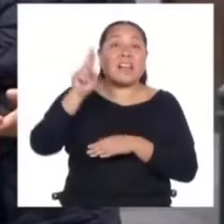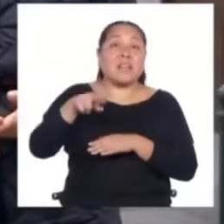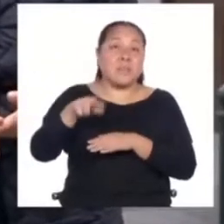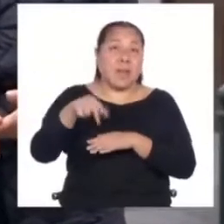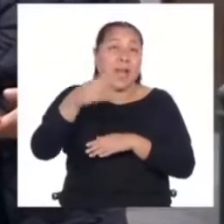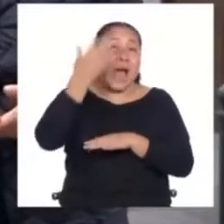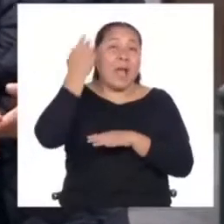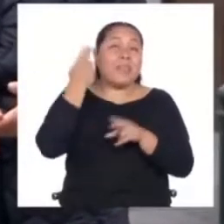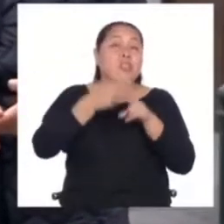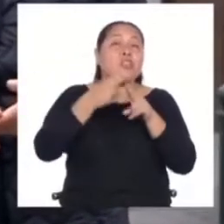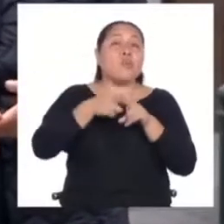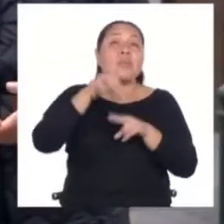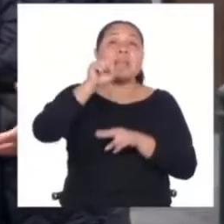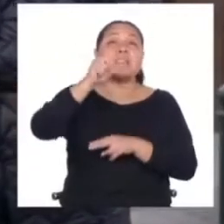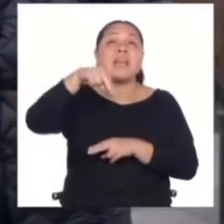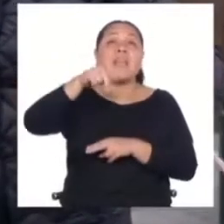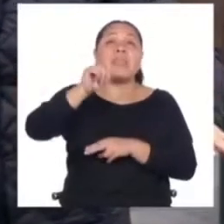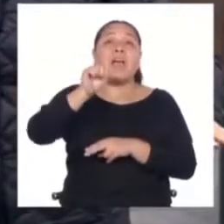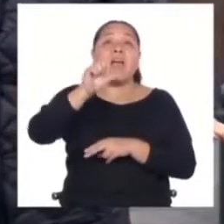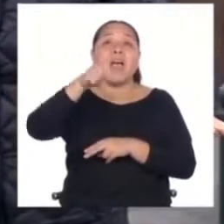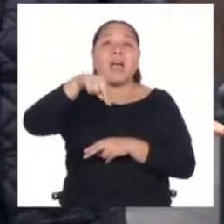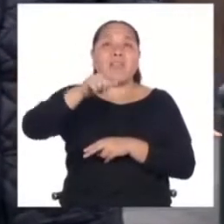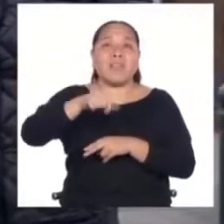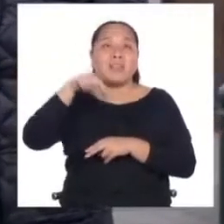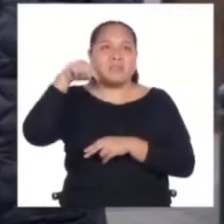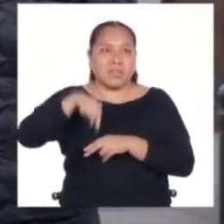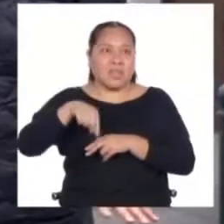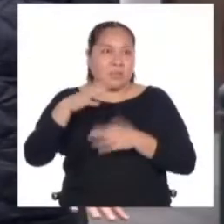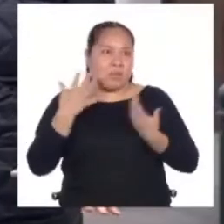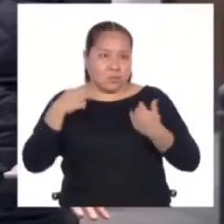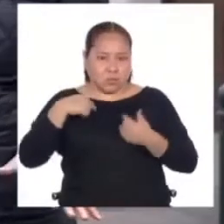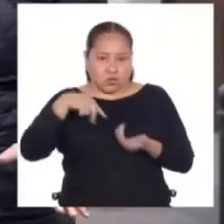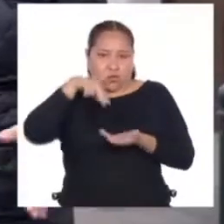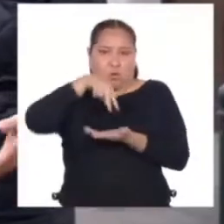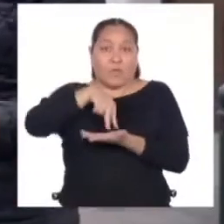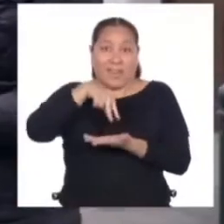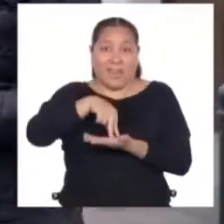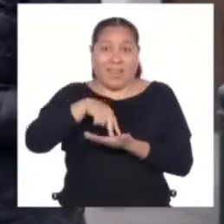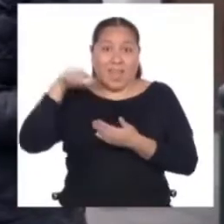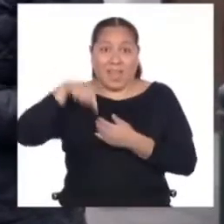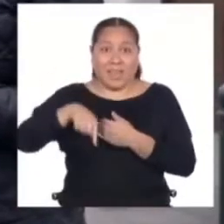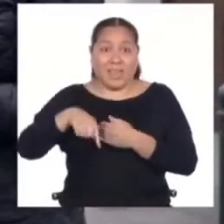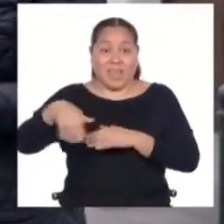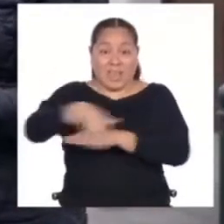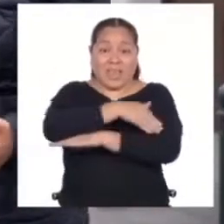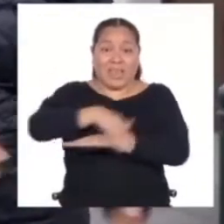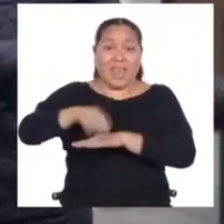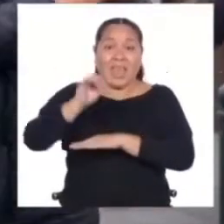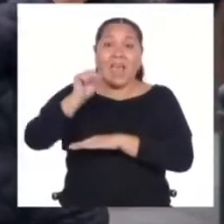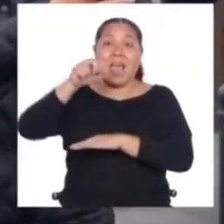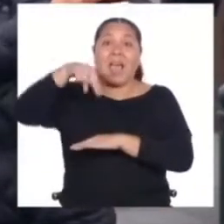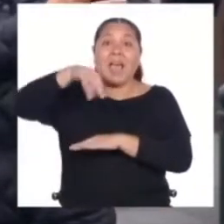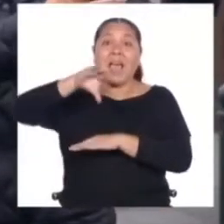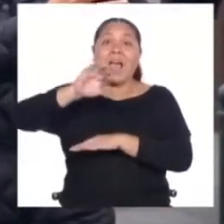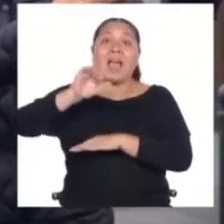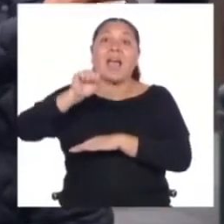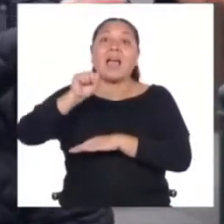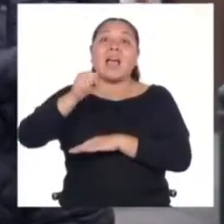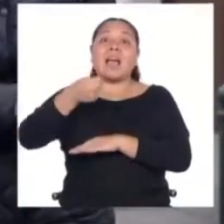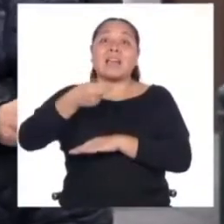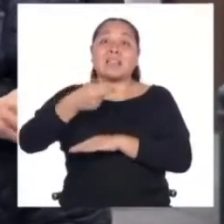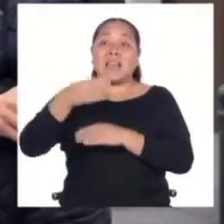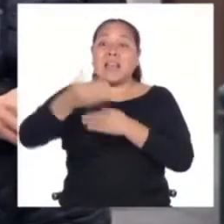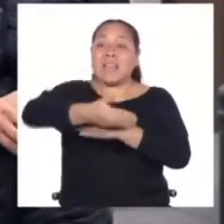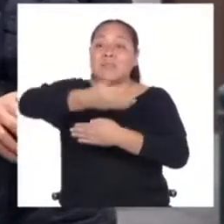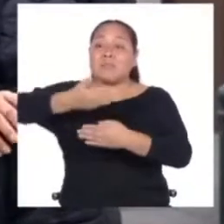El sangriento enfrentamiento se produjo más o menos donde yo estoy en este momento, en el actual Jirón Ancash, a la espalda de